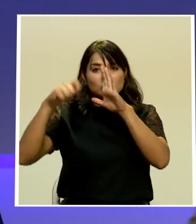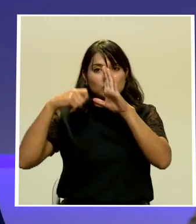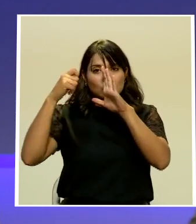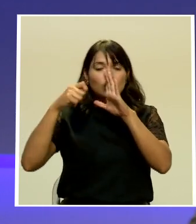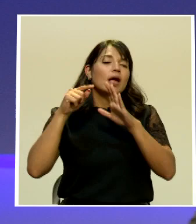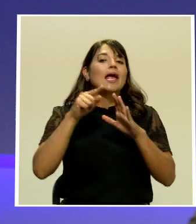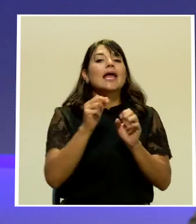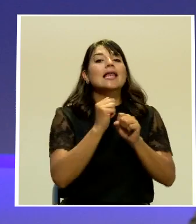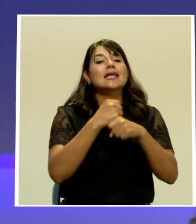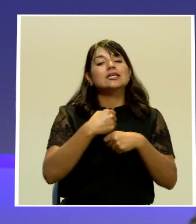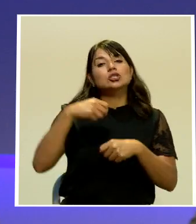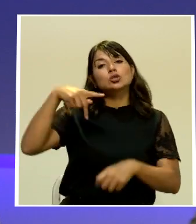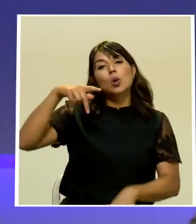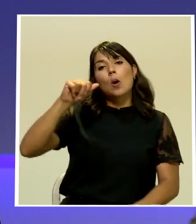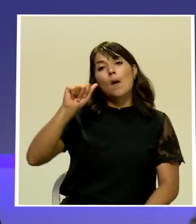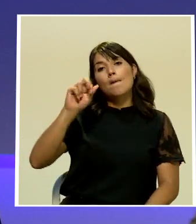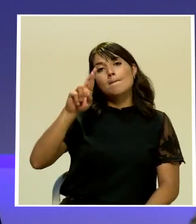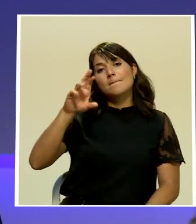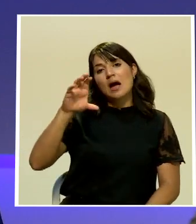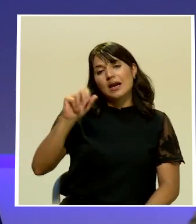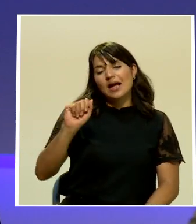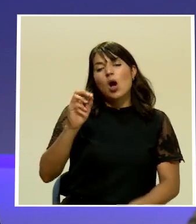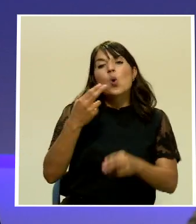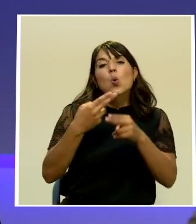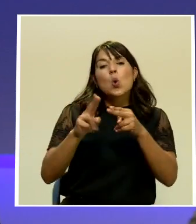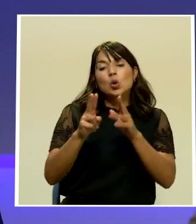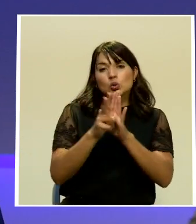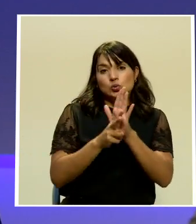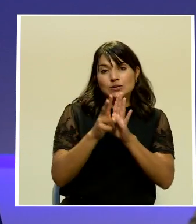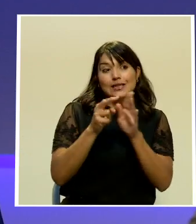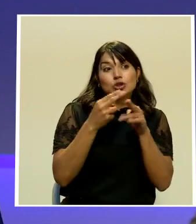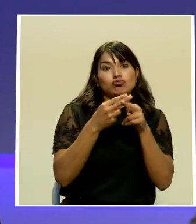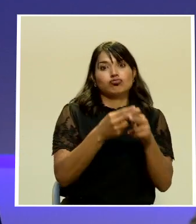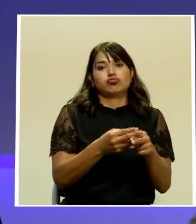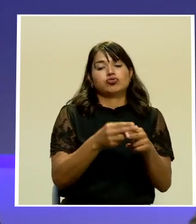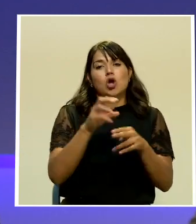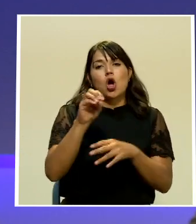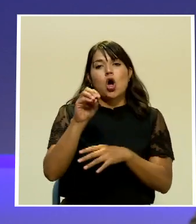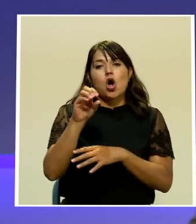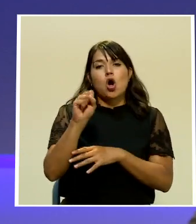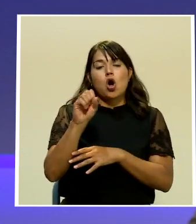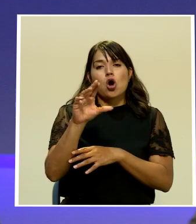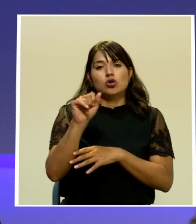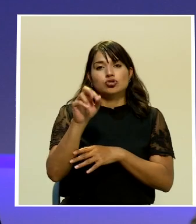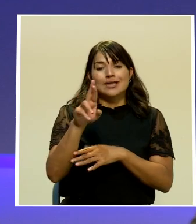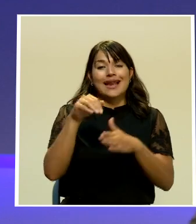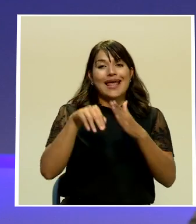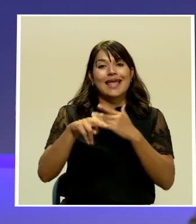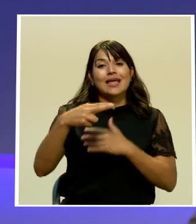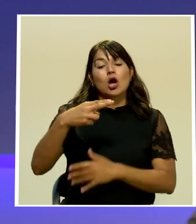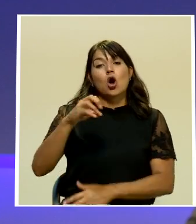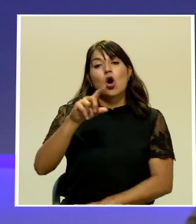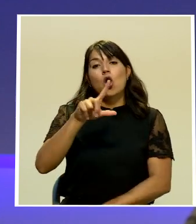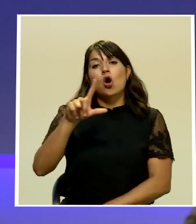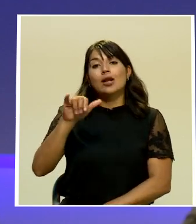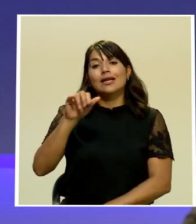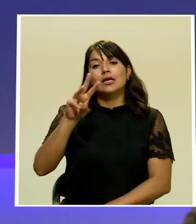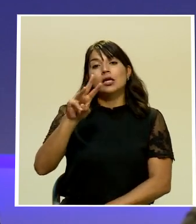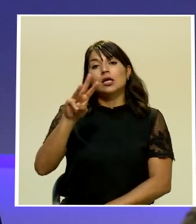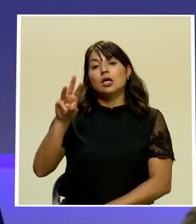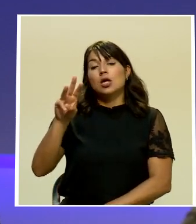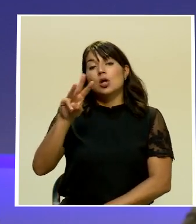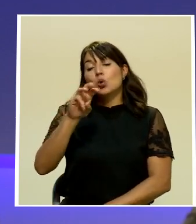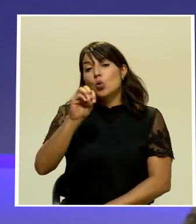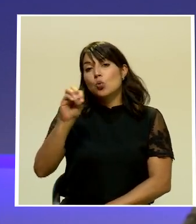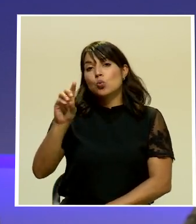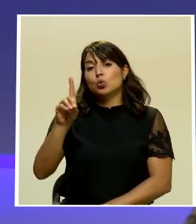Parca, un corto documental que fue nominado a un Oscar en la Academia de Hollywood en 2015.